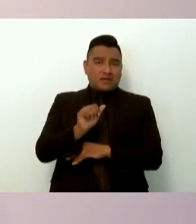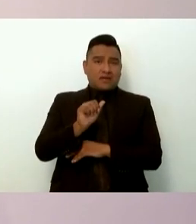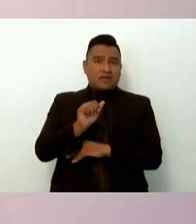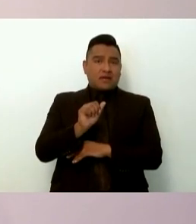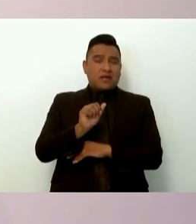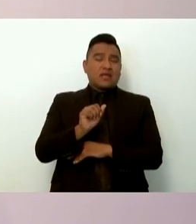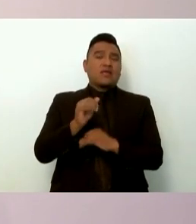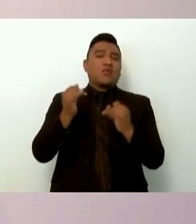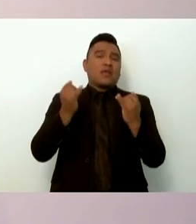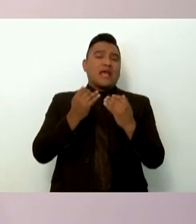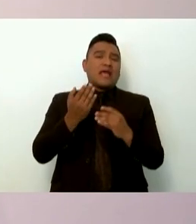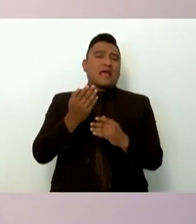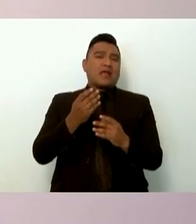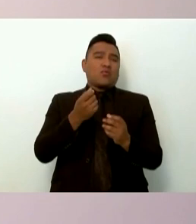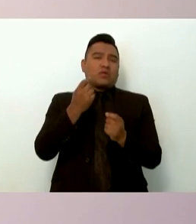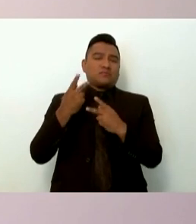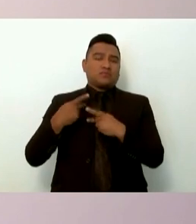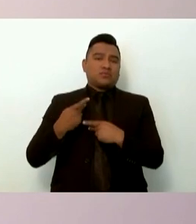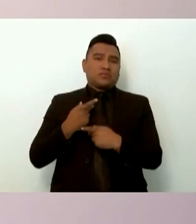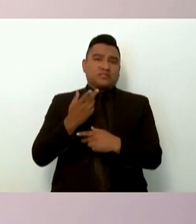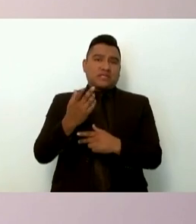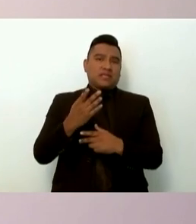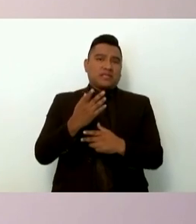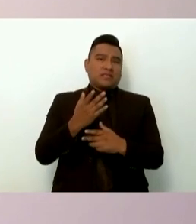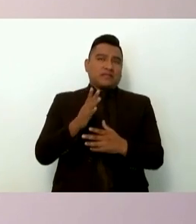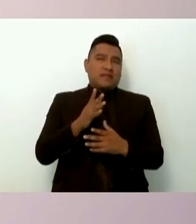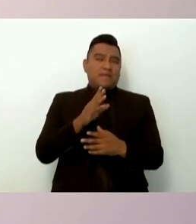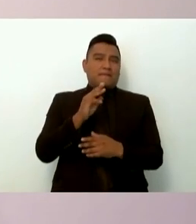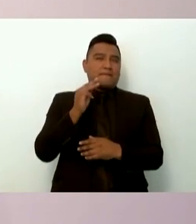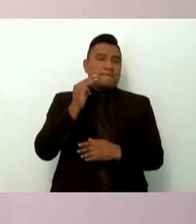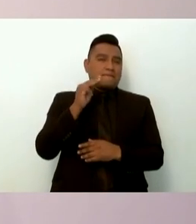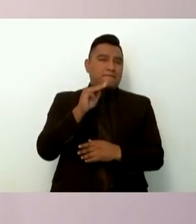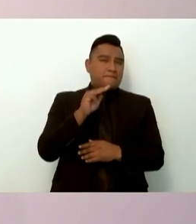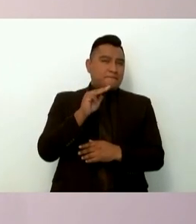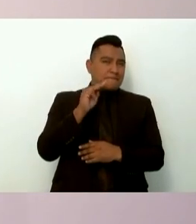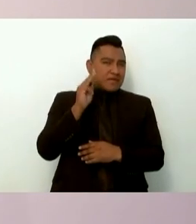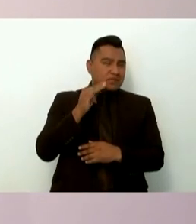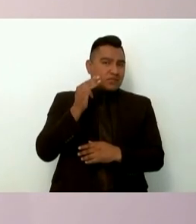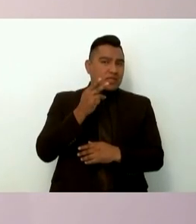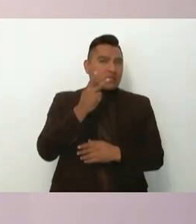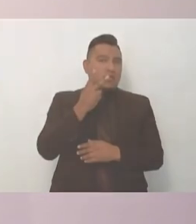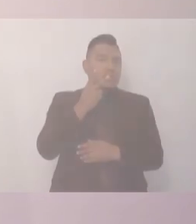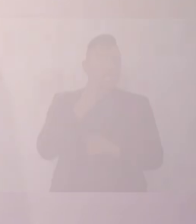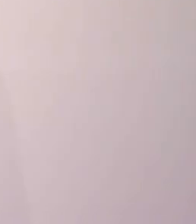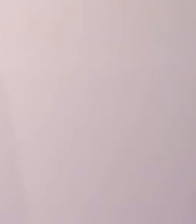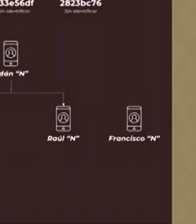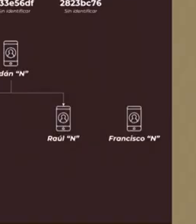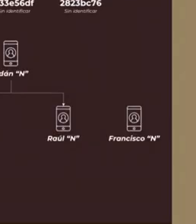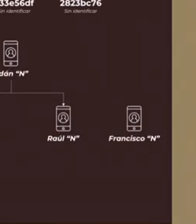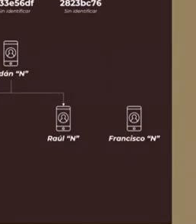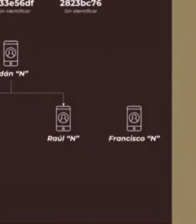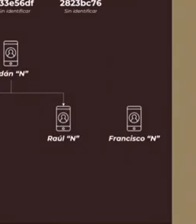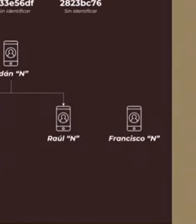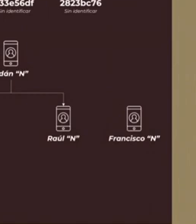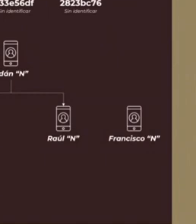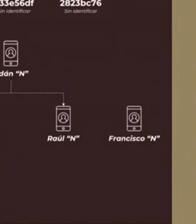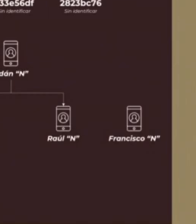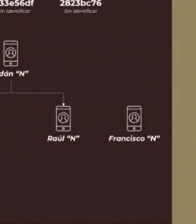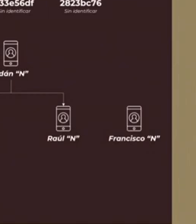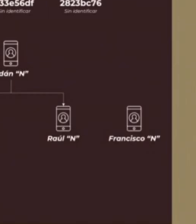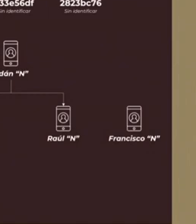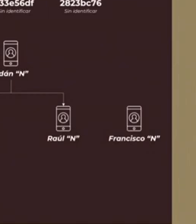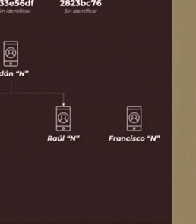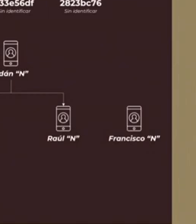Guerreros Unidos entre marzo y septiembre de 2014, donde es posible identificar los remitentes de interés del grupo